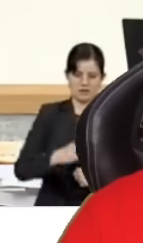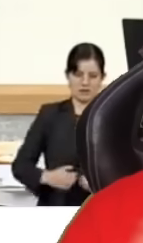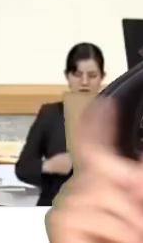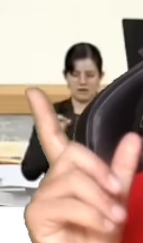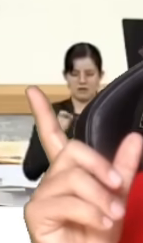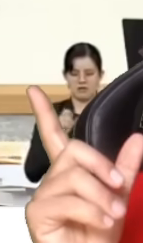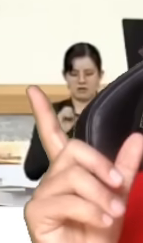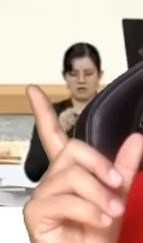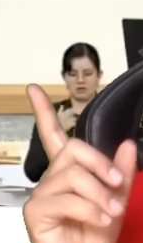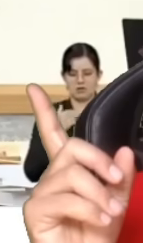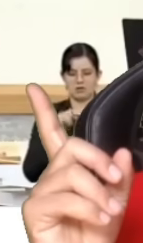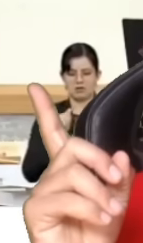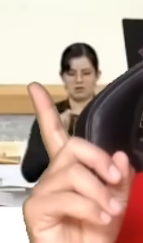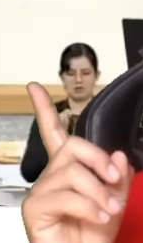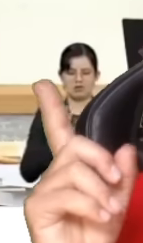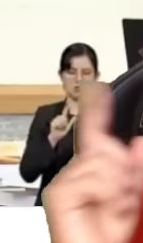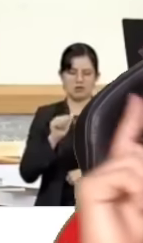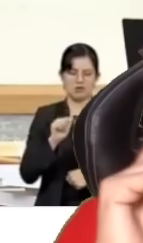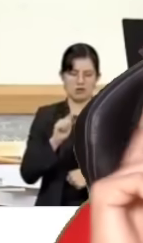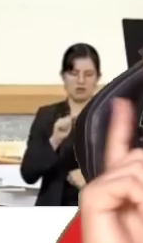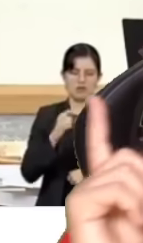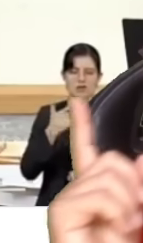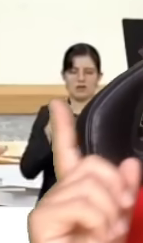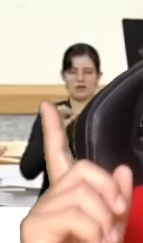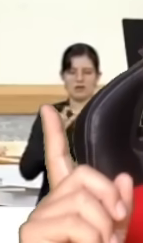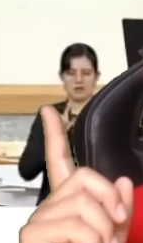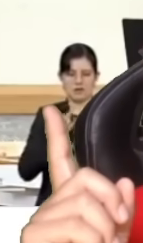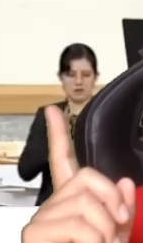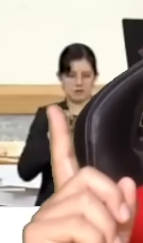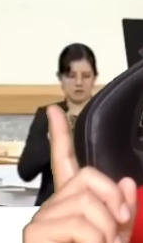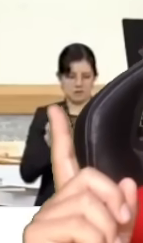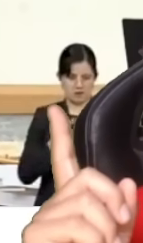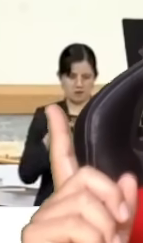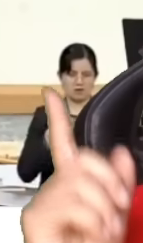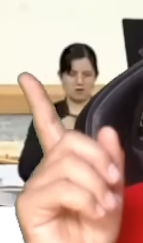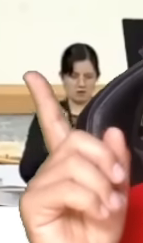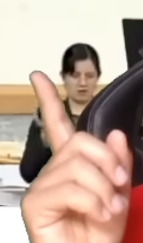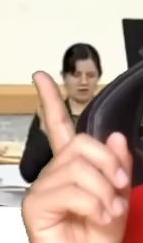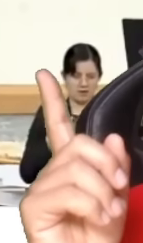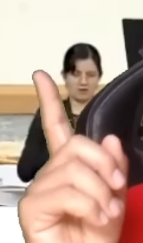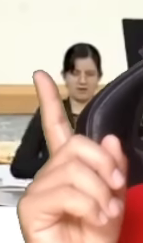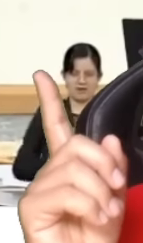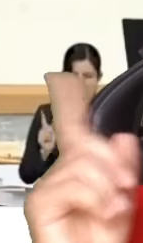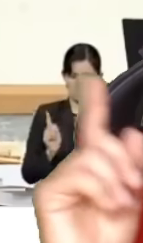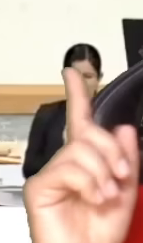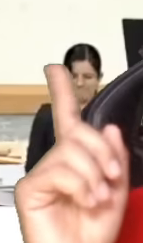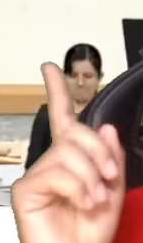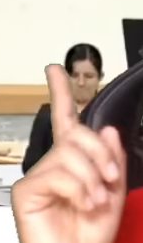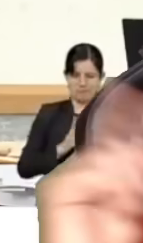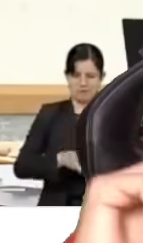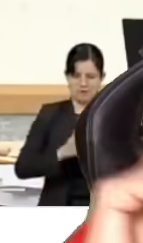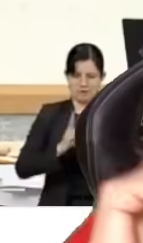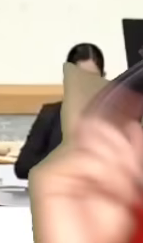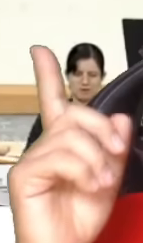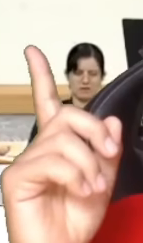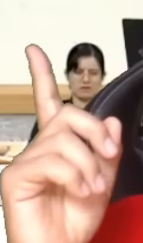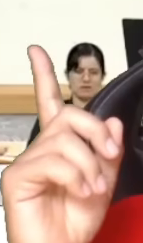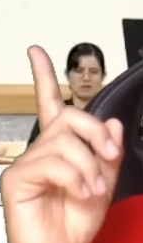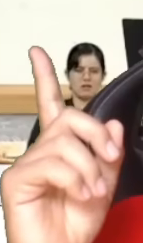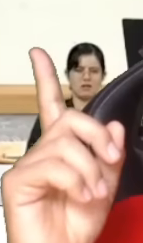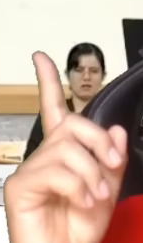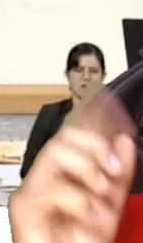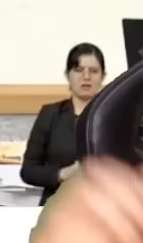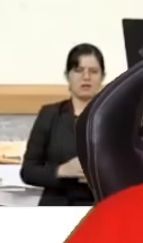Gálvez con quien me ha tocado platicar y creo que es eh de muy eh buen y buen y